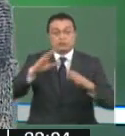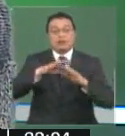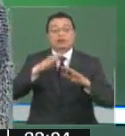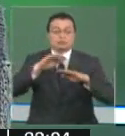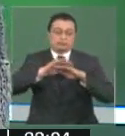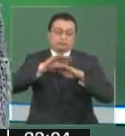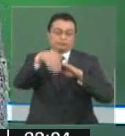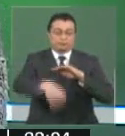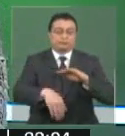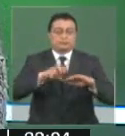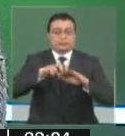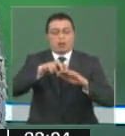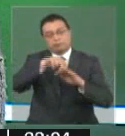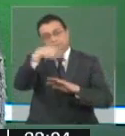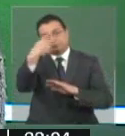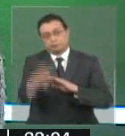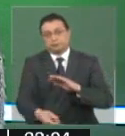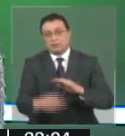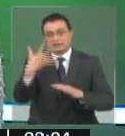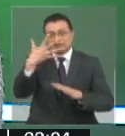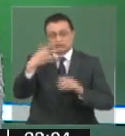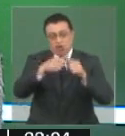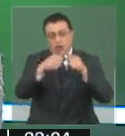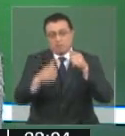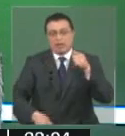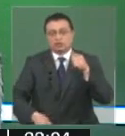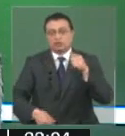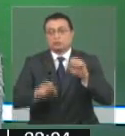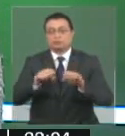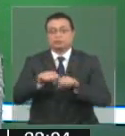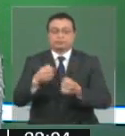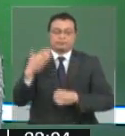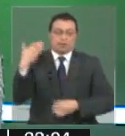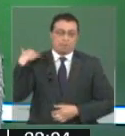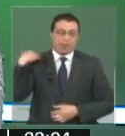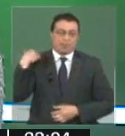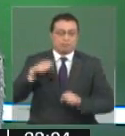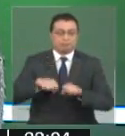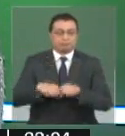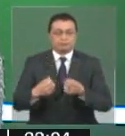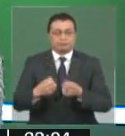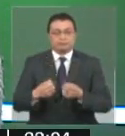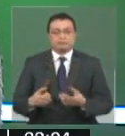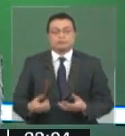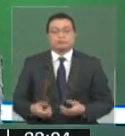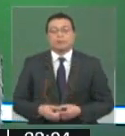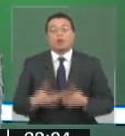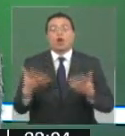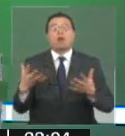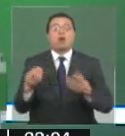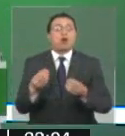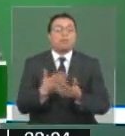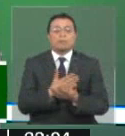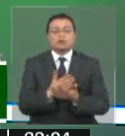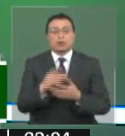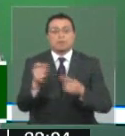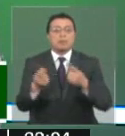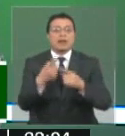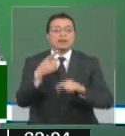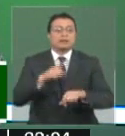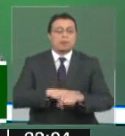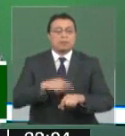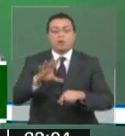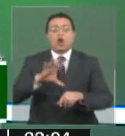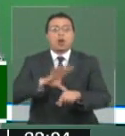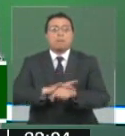quebrada de 5 metros y me quebré la espalda. ¿Cómo fue el primer tiempo cuando llegas al